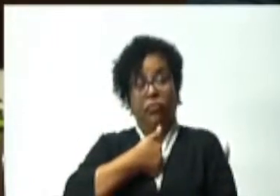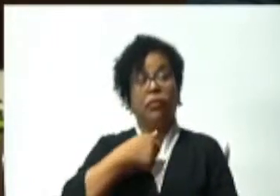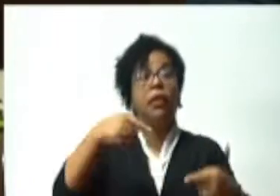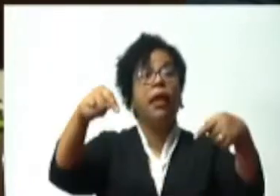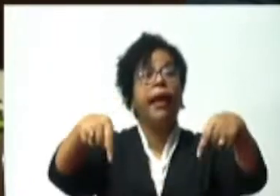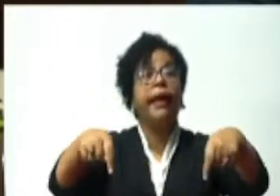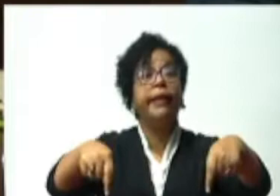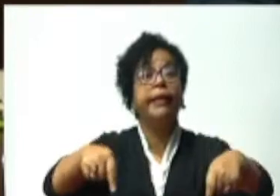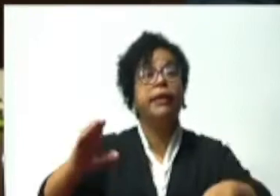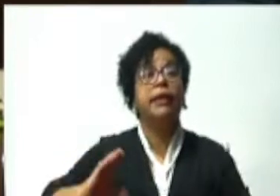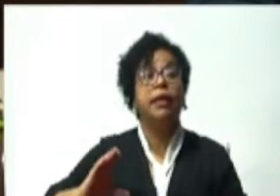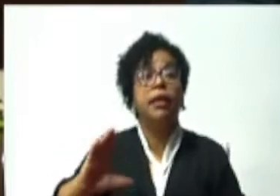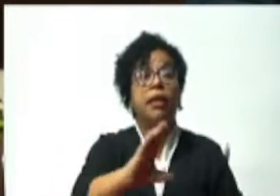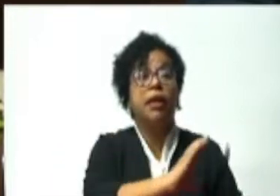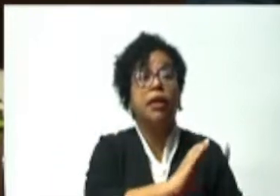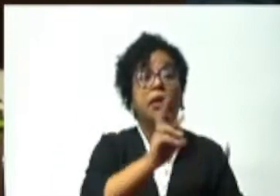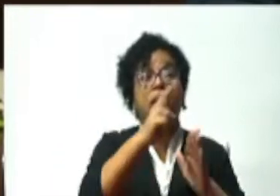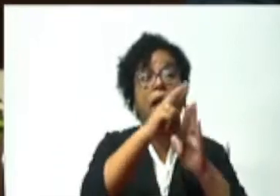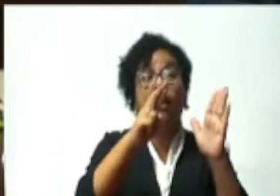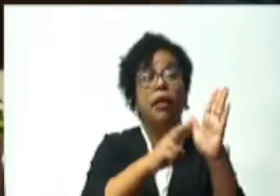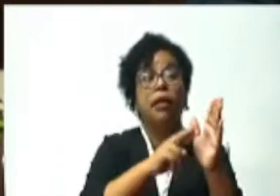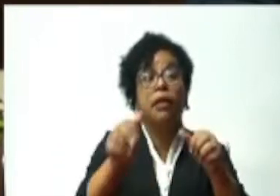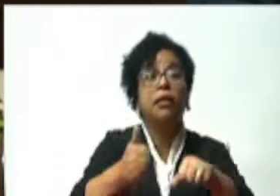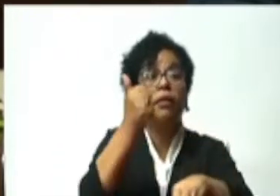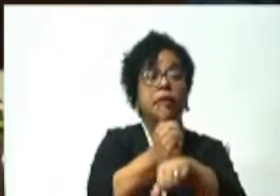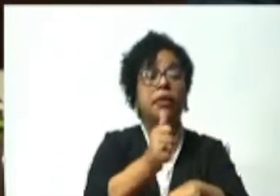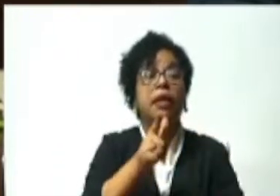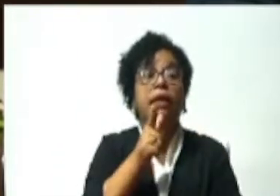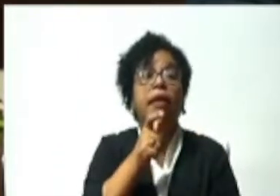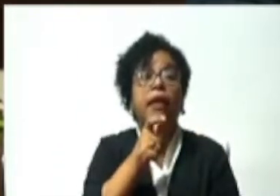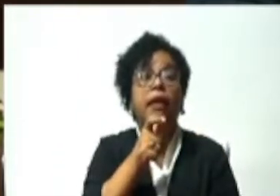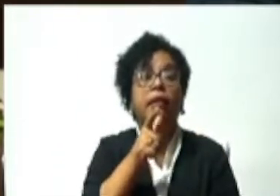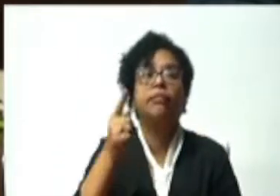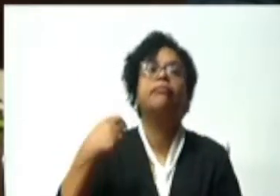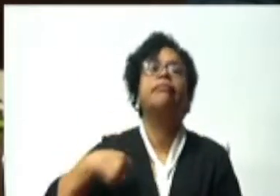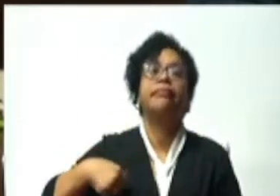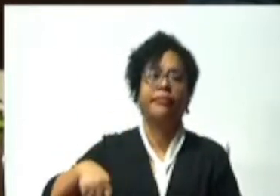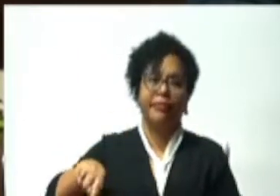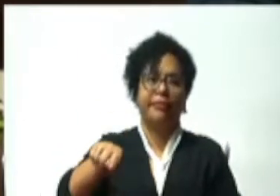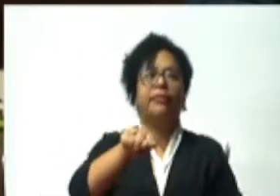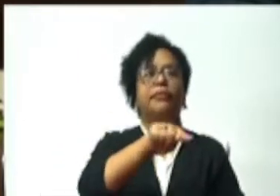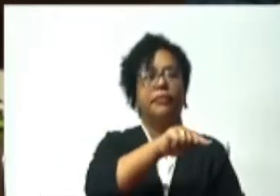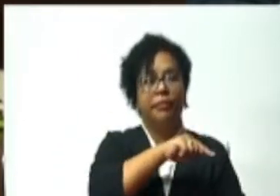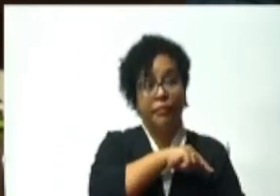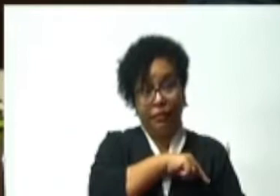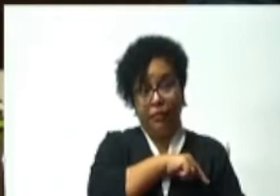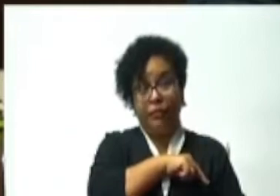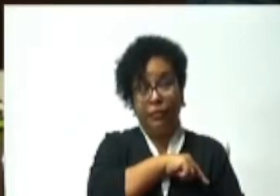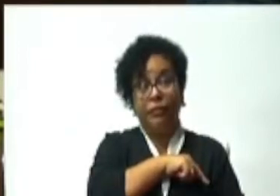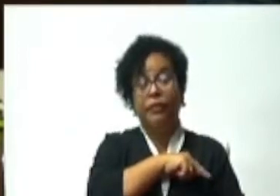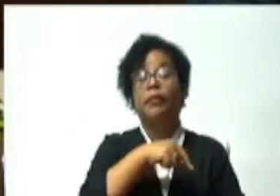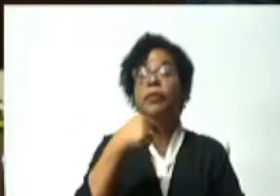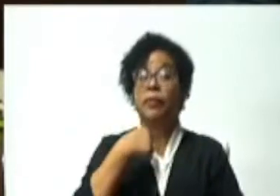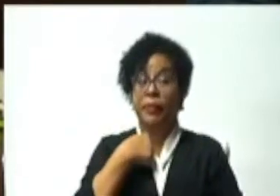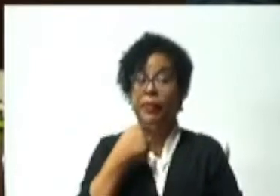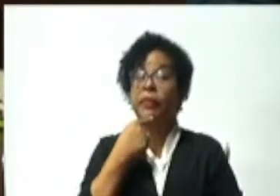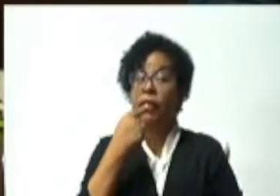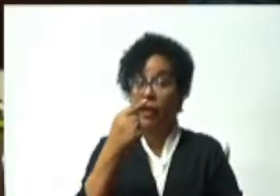entiende? Y yo lo dije desde que estábamos en los primeros días en la Asamblea Nacional que sesionábamos